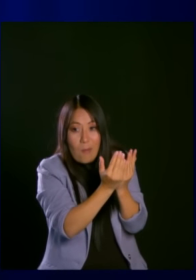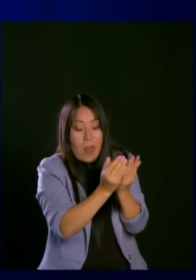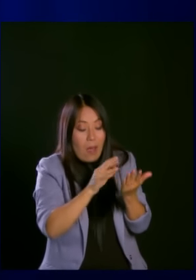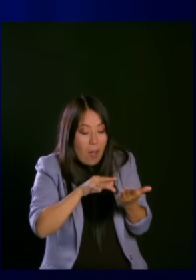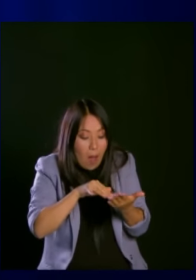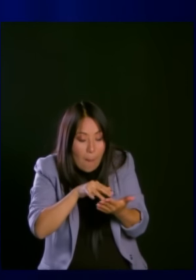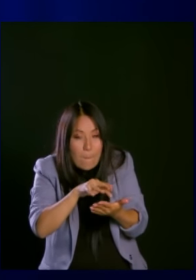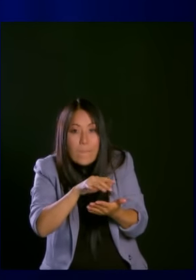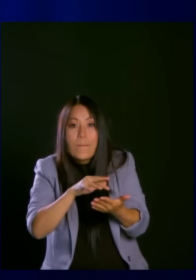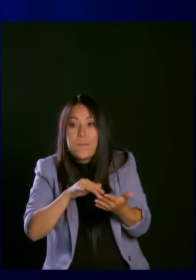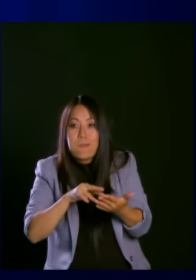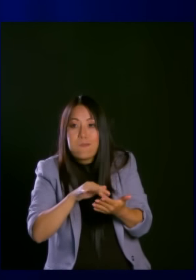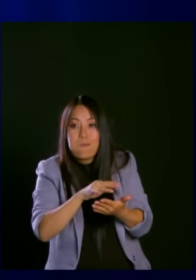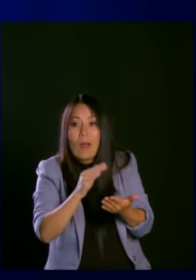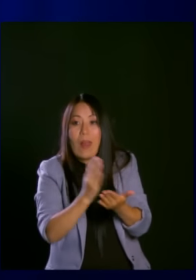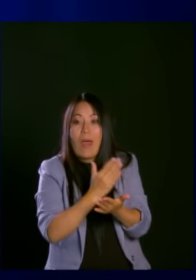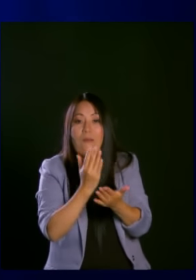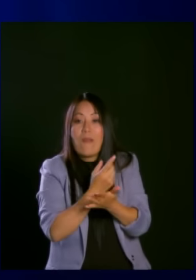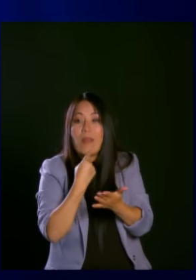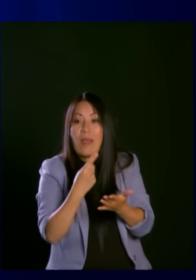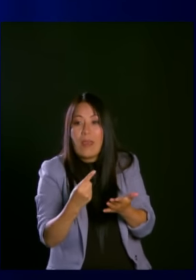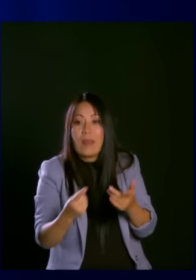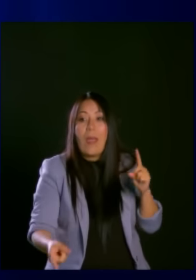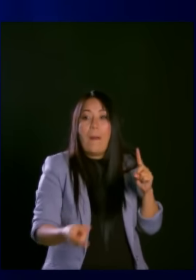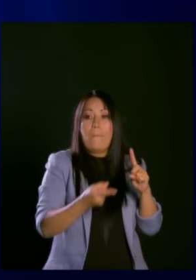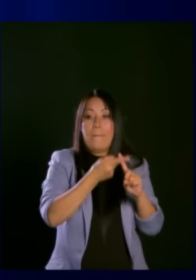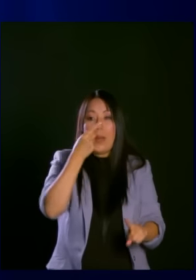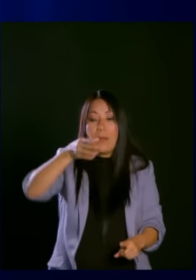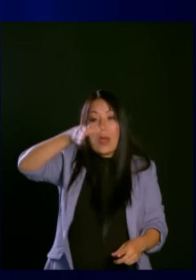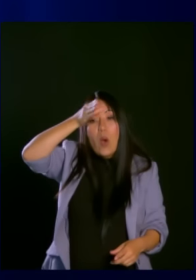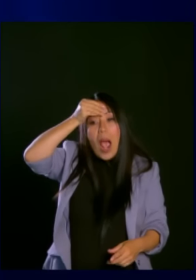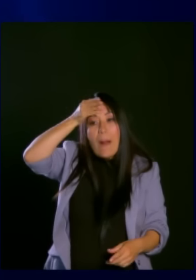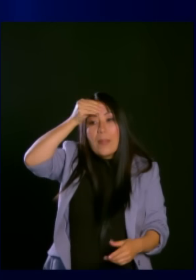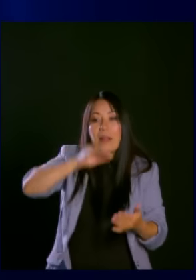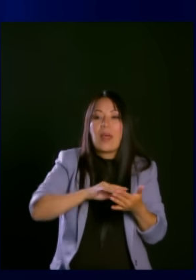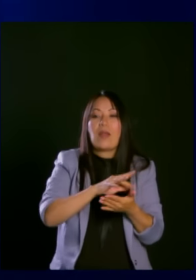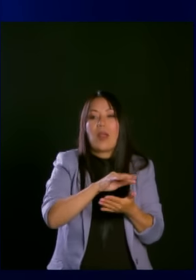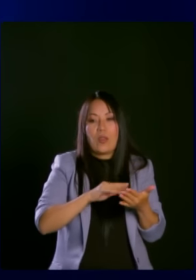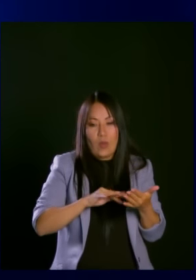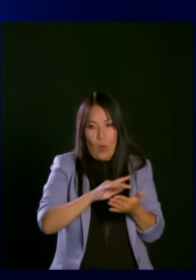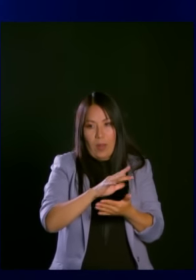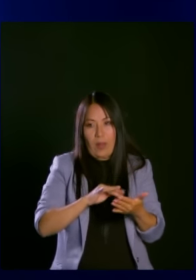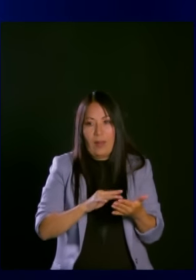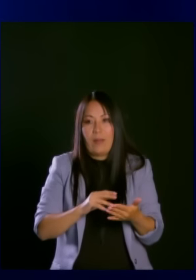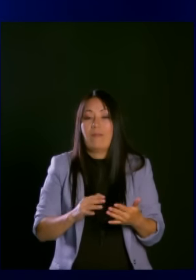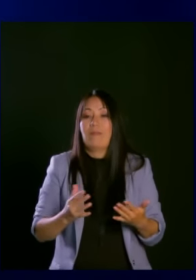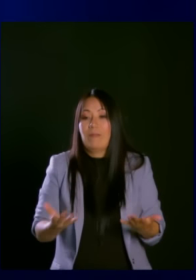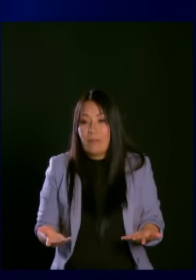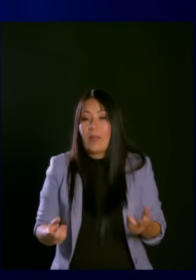Primero, ahora di, lo primero que debo hacer es sentarme a aprender.